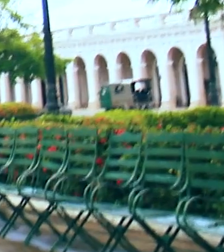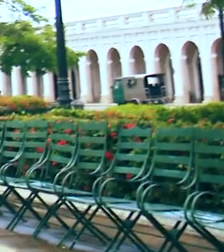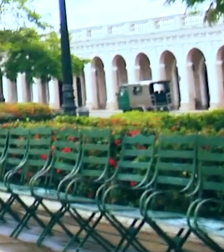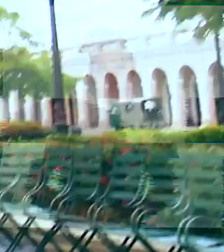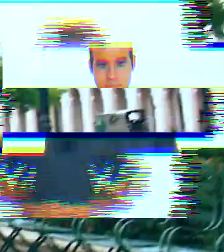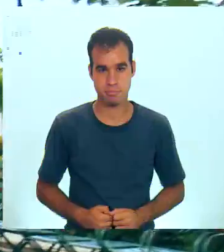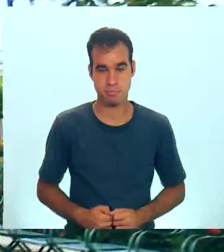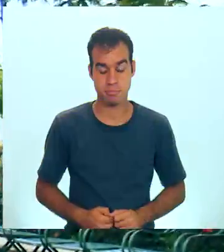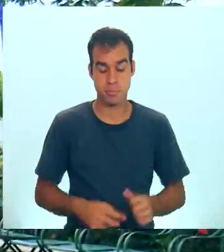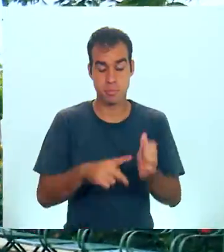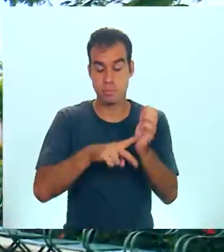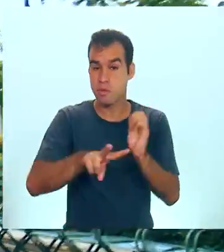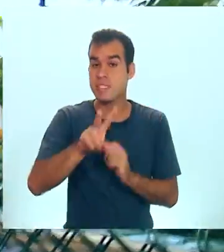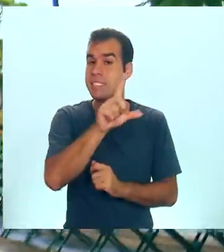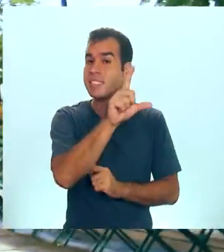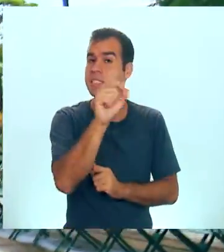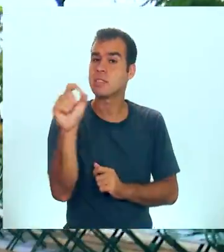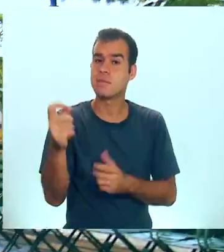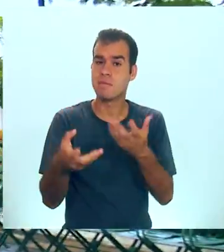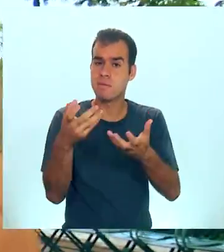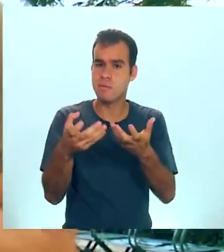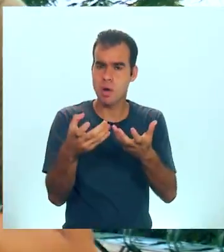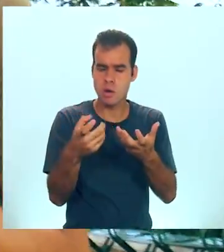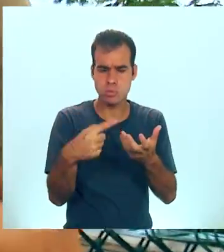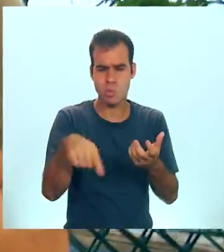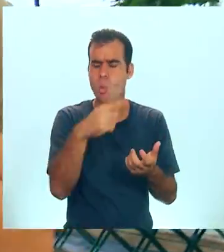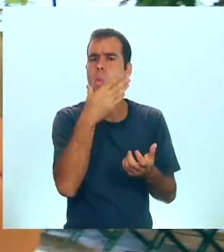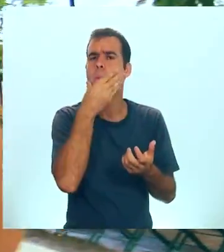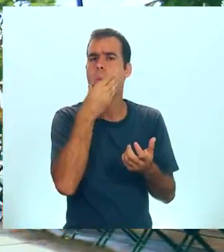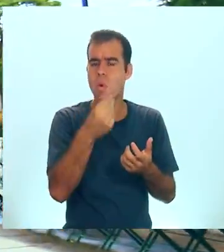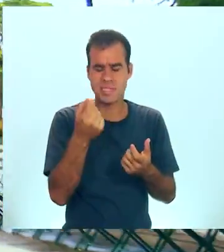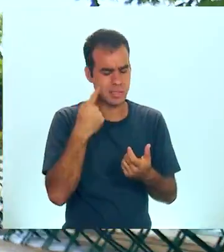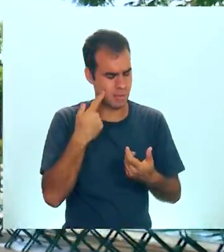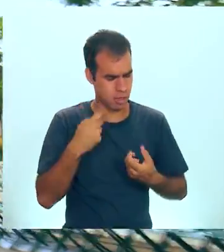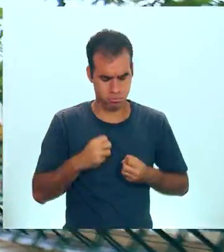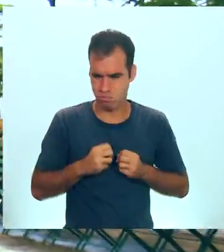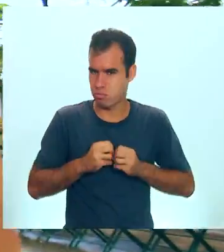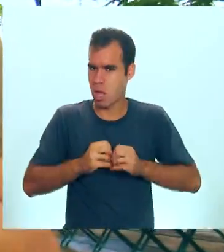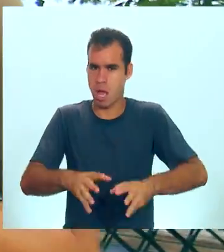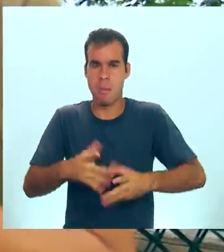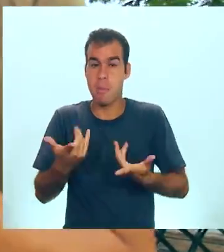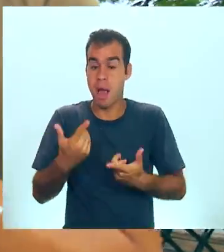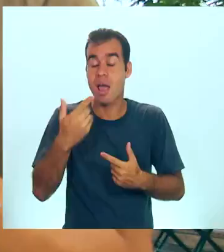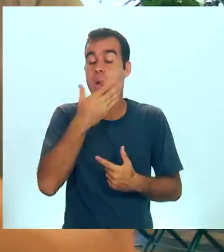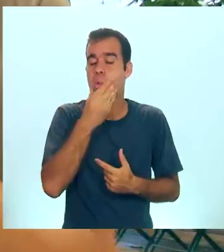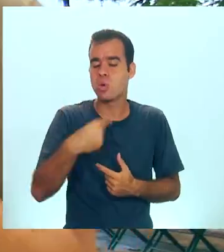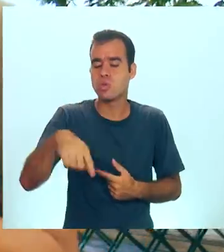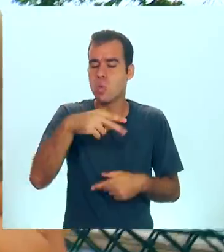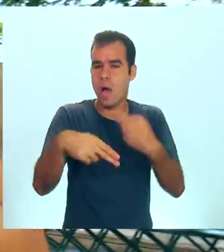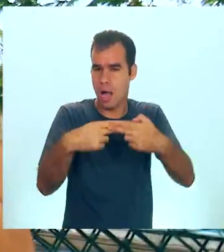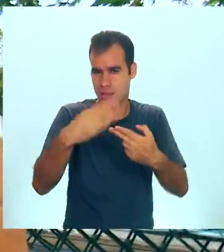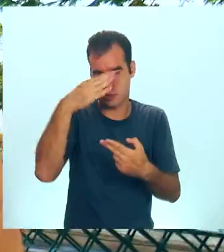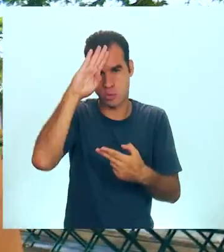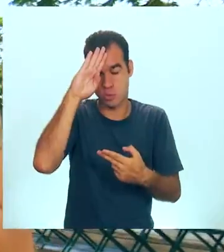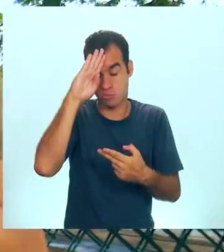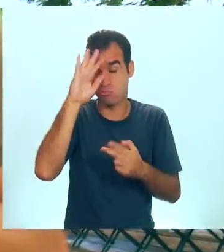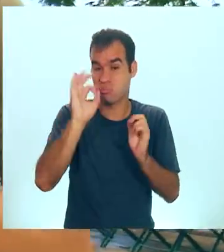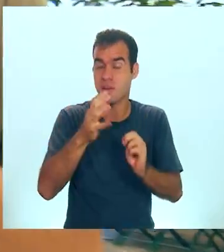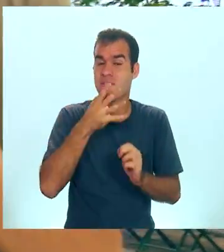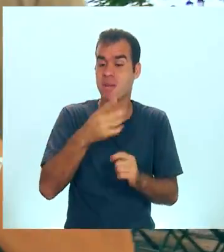Los jóvenes cienfuegueros son un ejemplo de esta juventud tan cubana y hacen realidad las palabras de nuestro comandante en jefe cuando